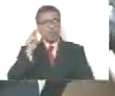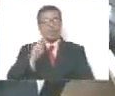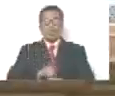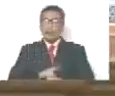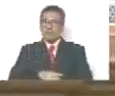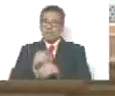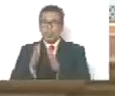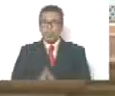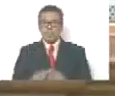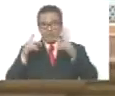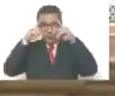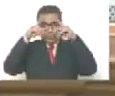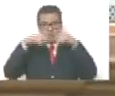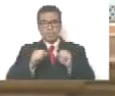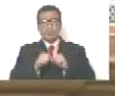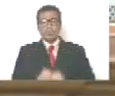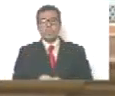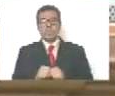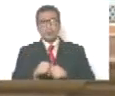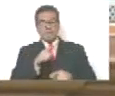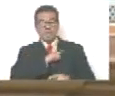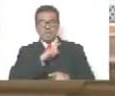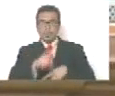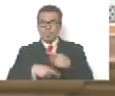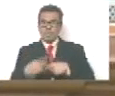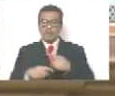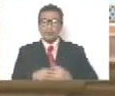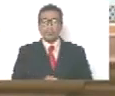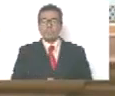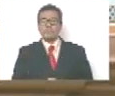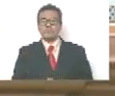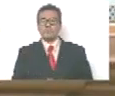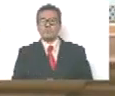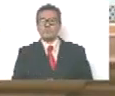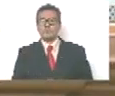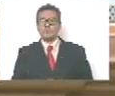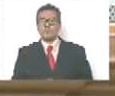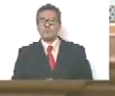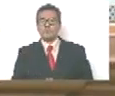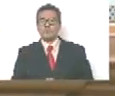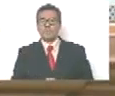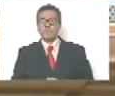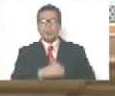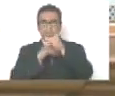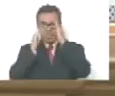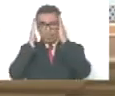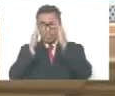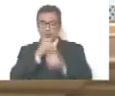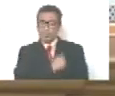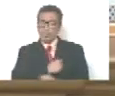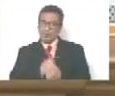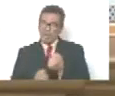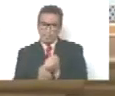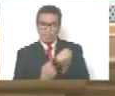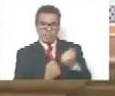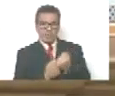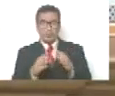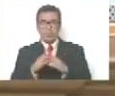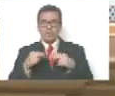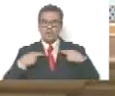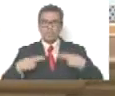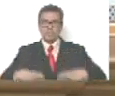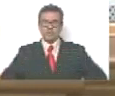profesión un apostolado para la atención, la compasión y el amparo del ser humano. Voy a